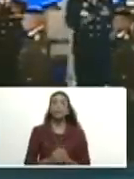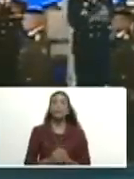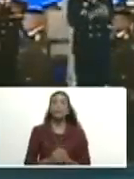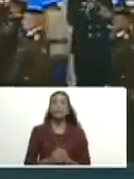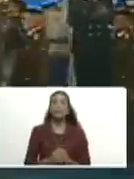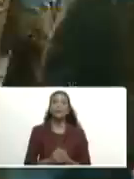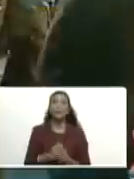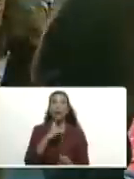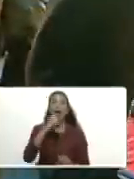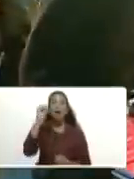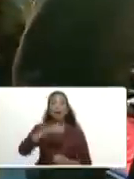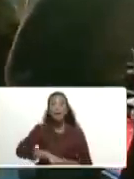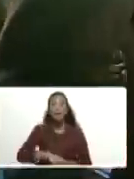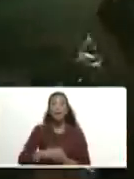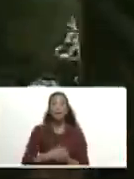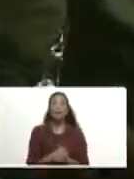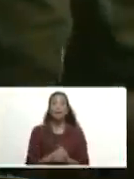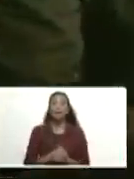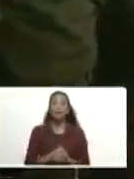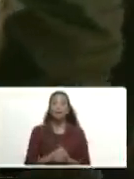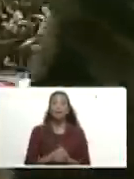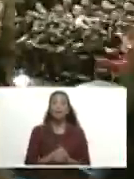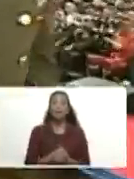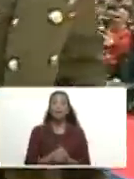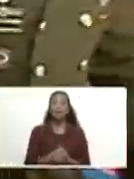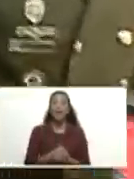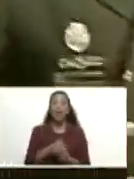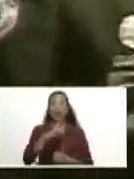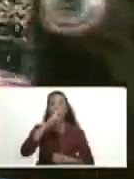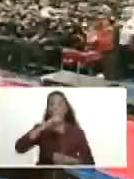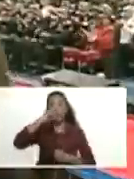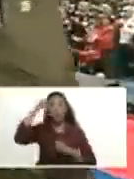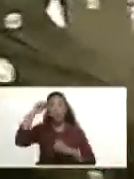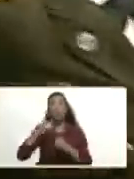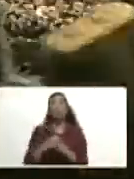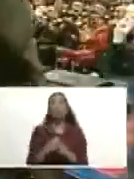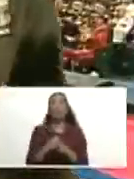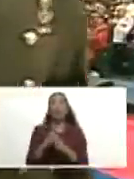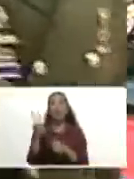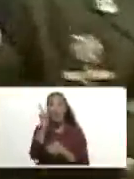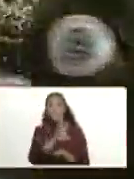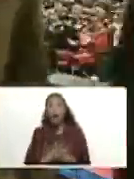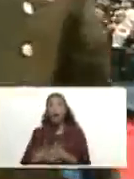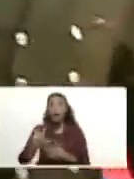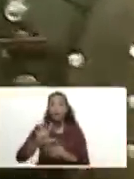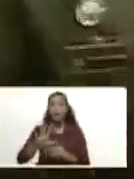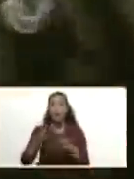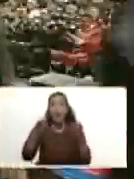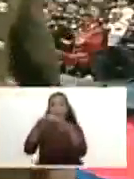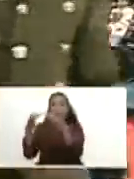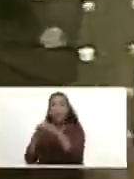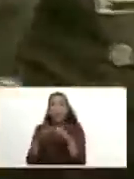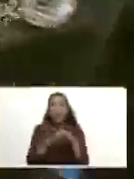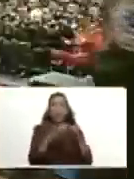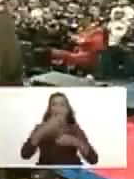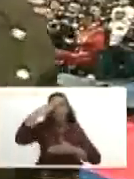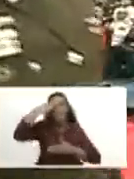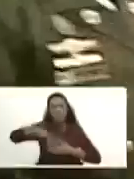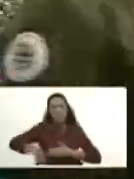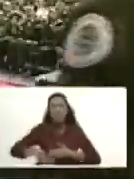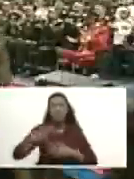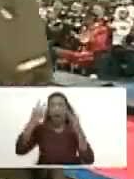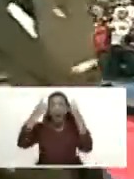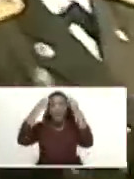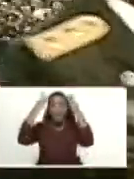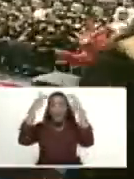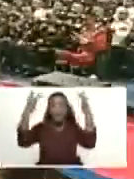izquierda! Afirmando de además... ¡Mar! El presidente Nicolás Maduro Moros que el país cuenta con un poder militar para la defensa de